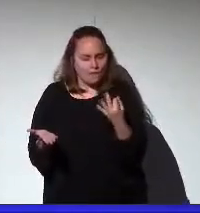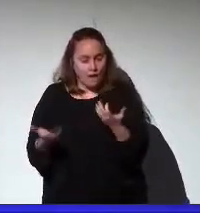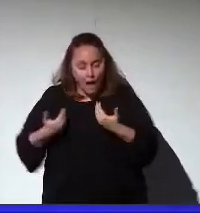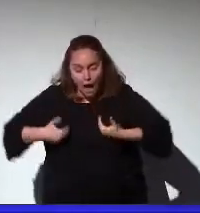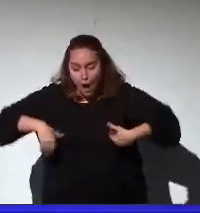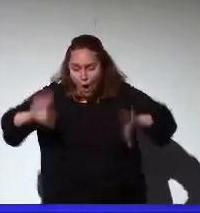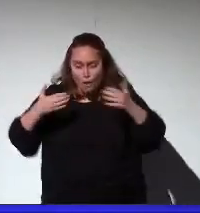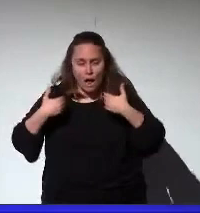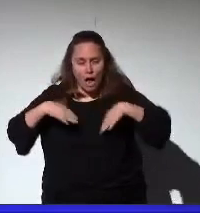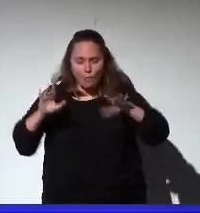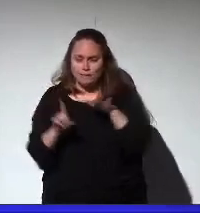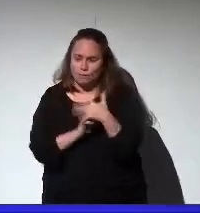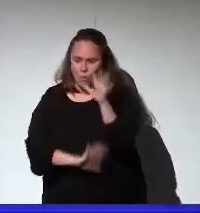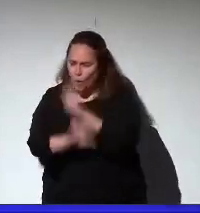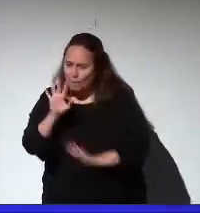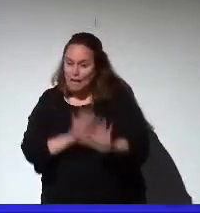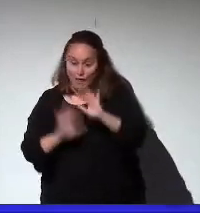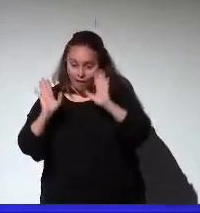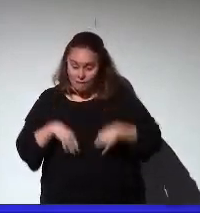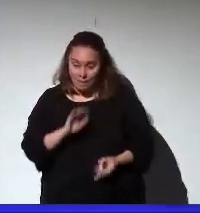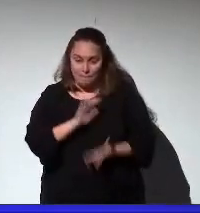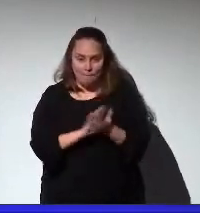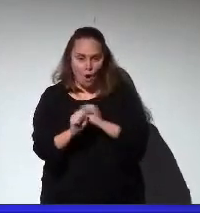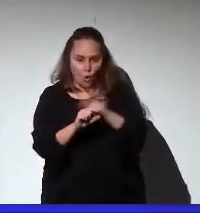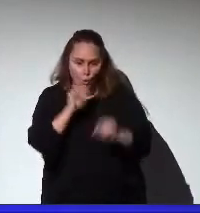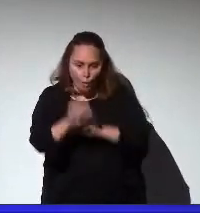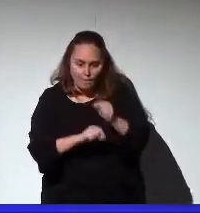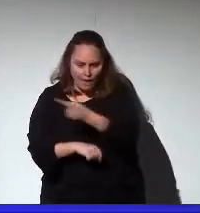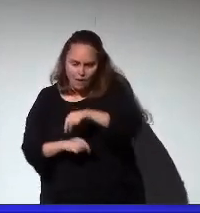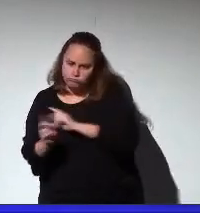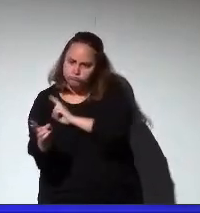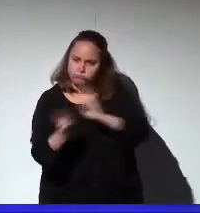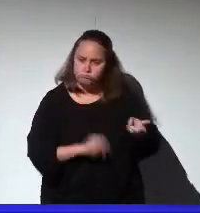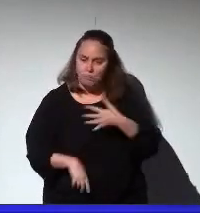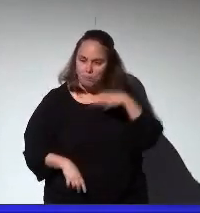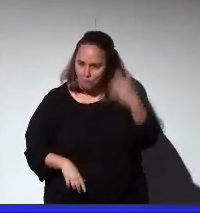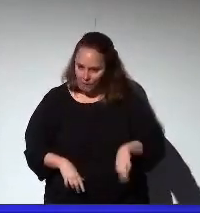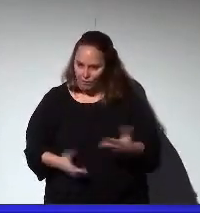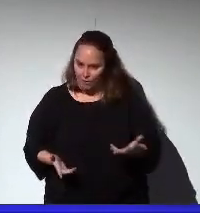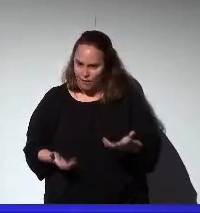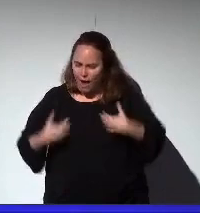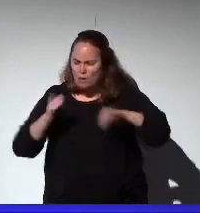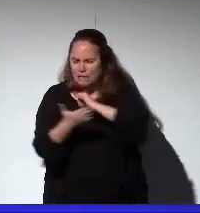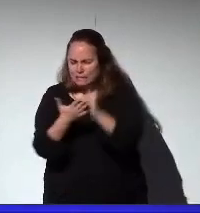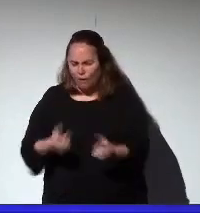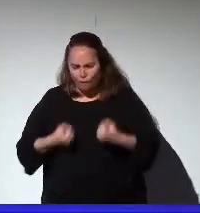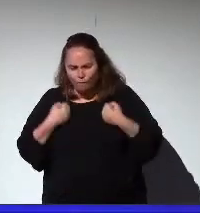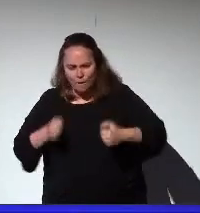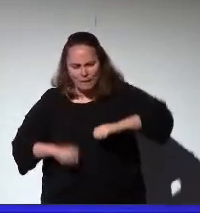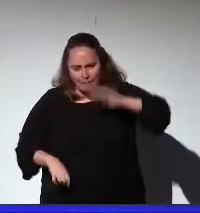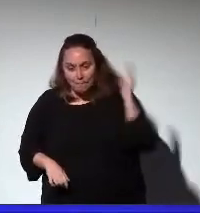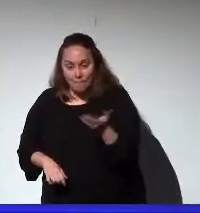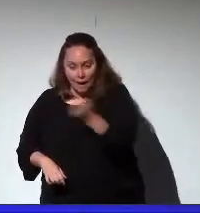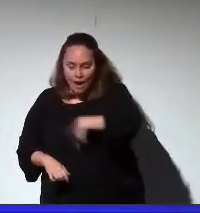de estar tan tensionados, pudieron responder a una situación de crisis tan importante como fue la pandemia, salvar vidas,